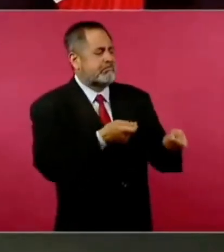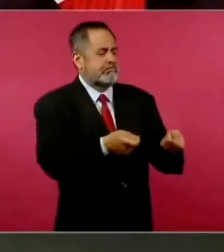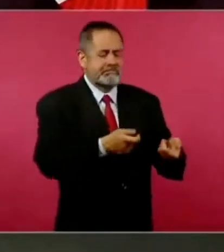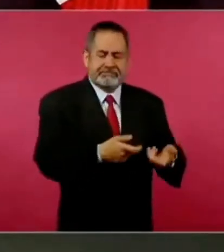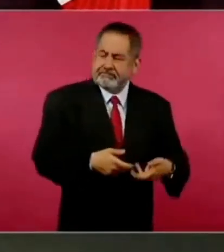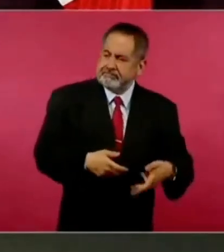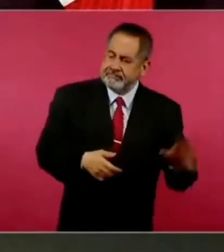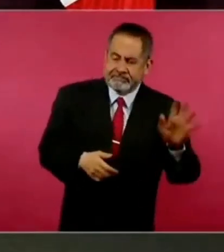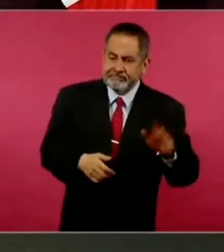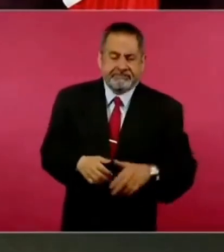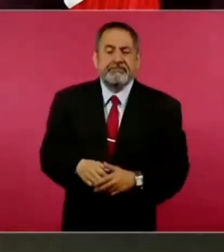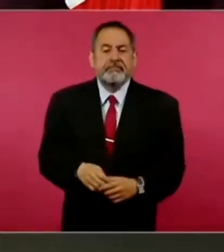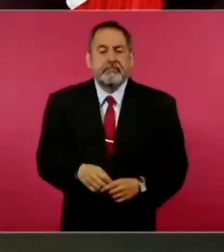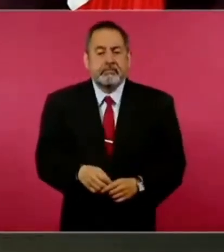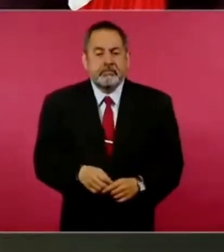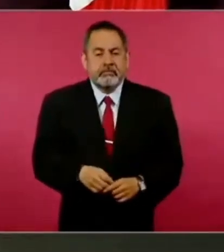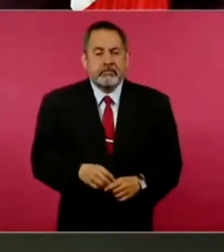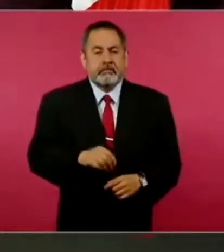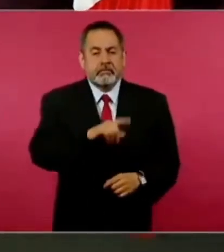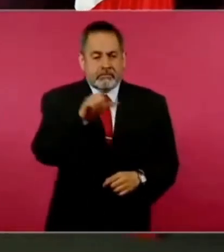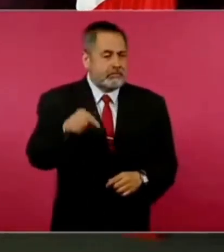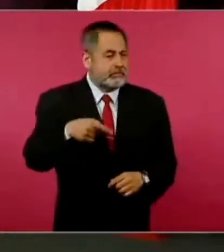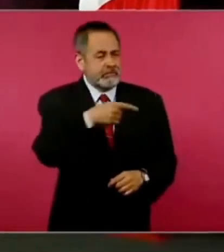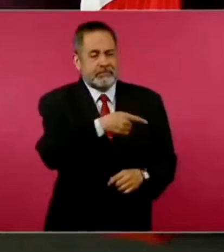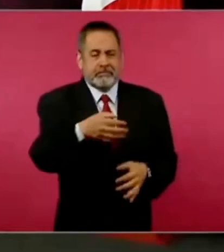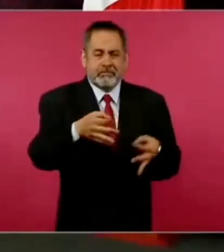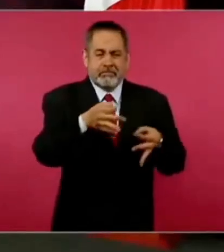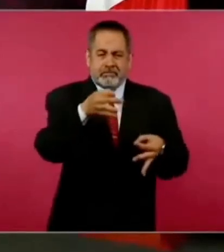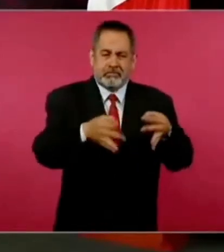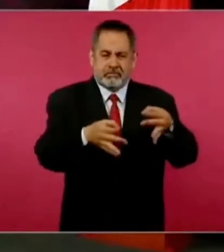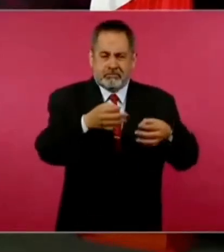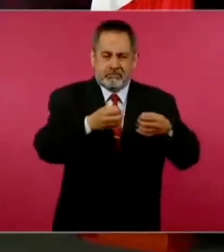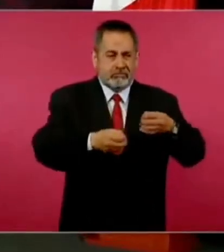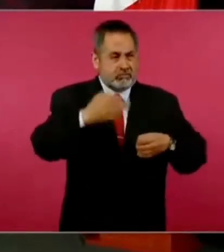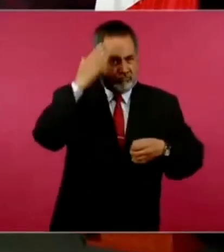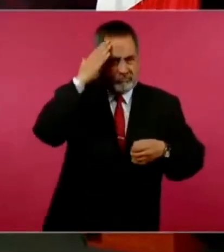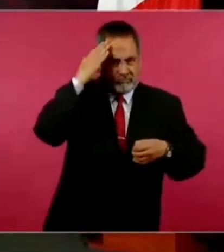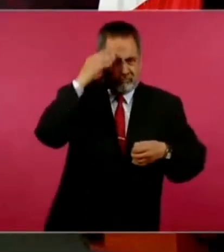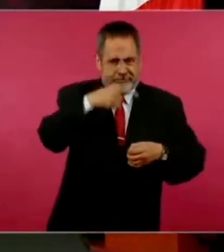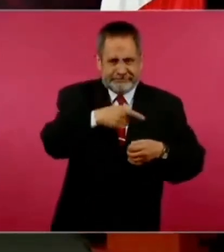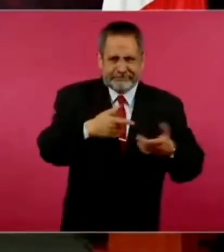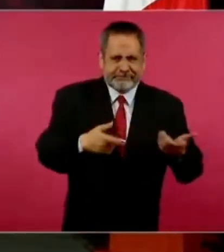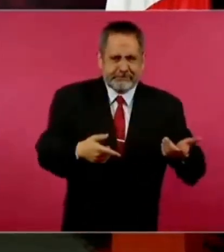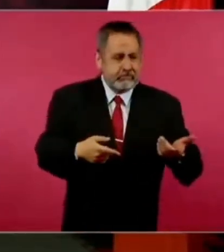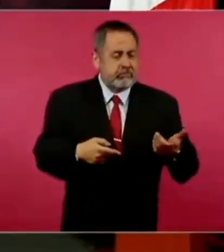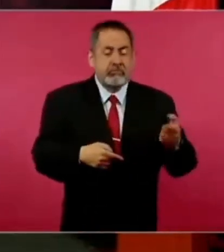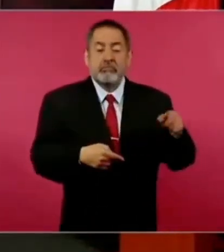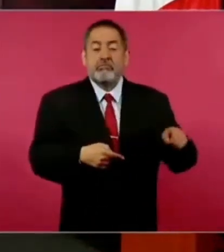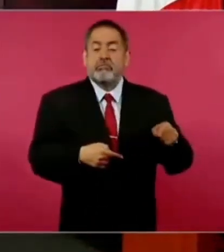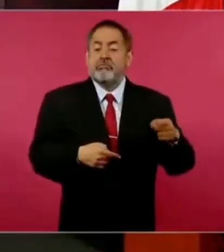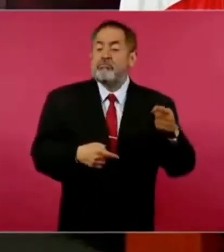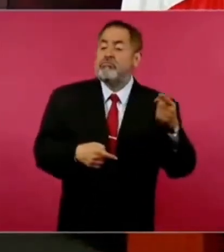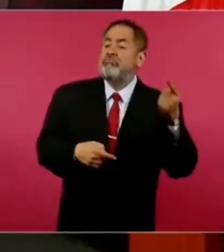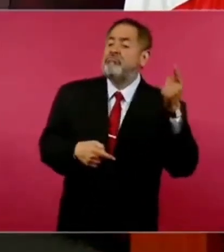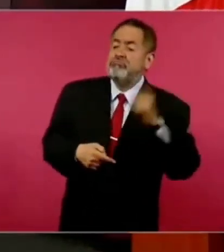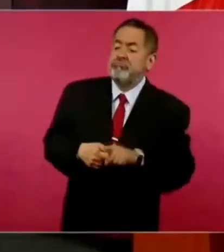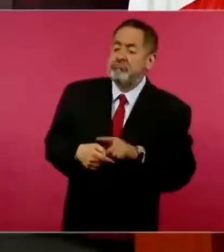Judicial, de los ministros de la Corte, cuando